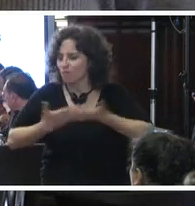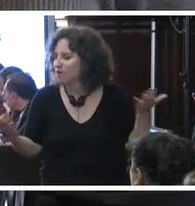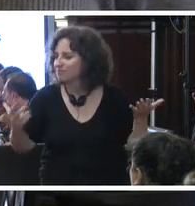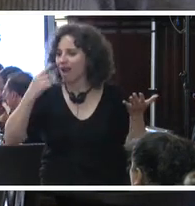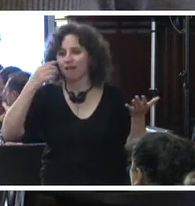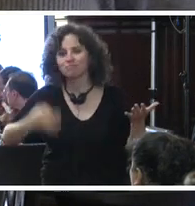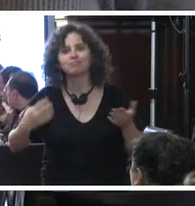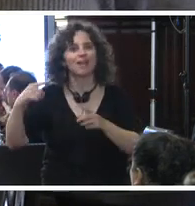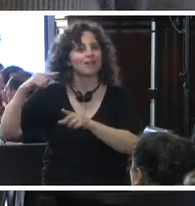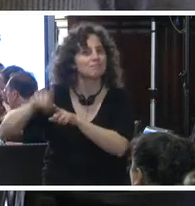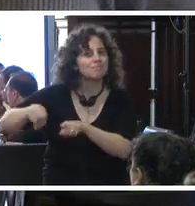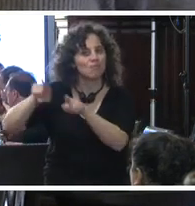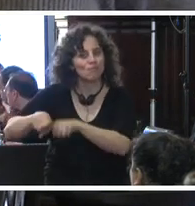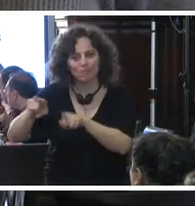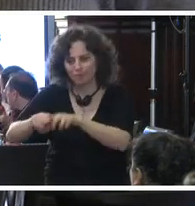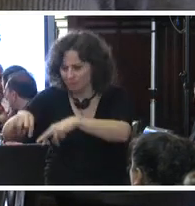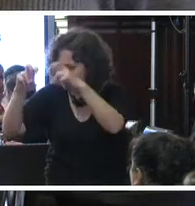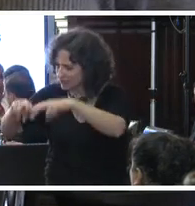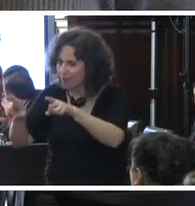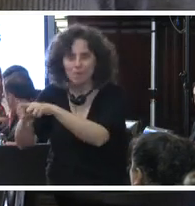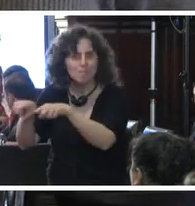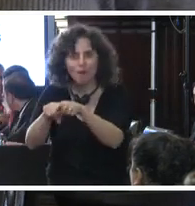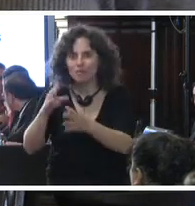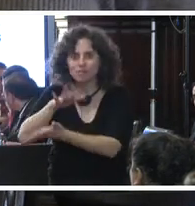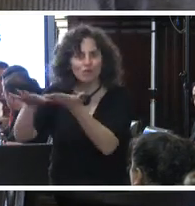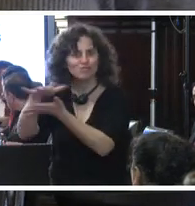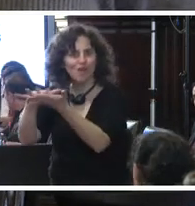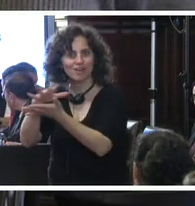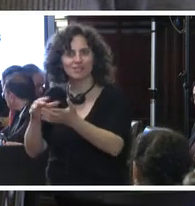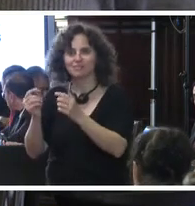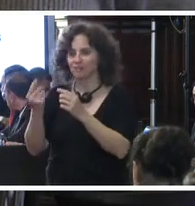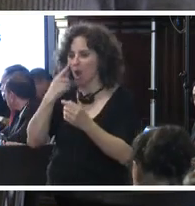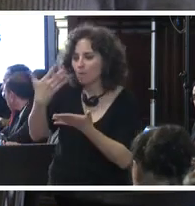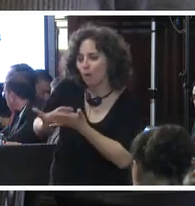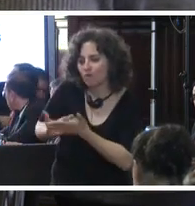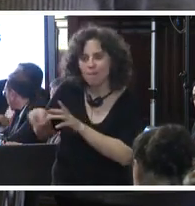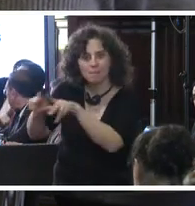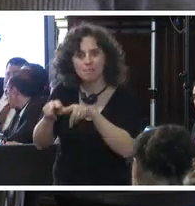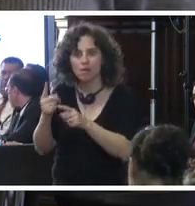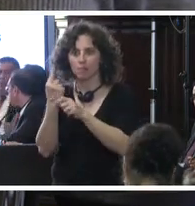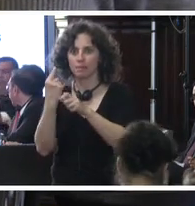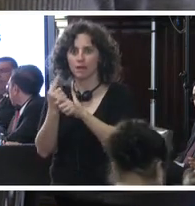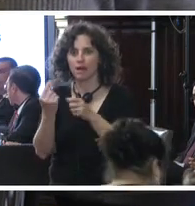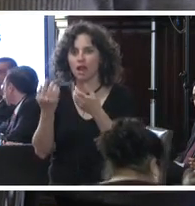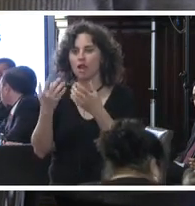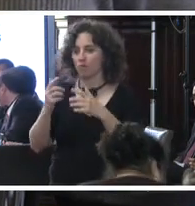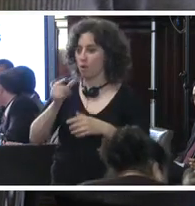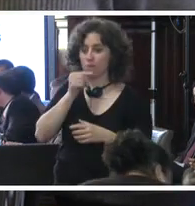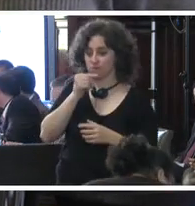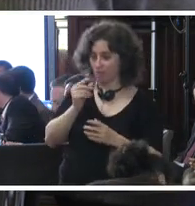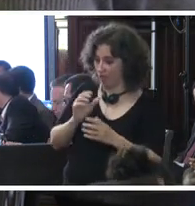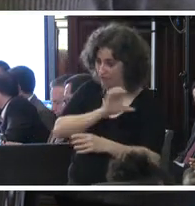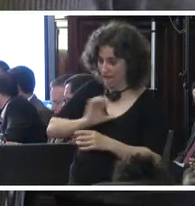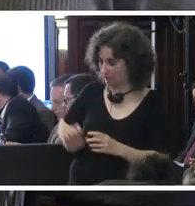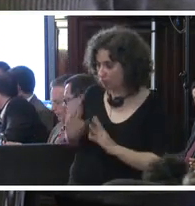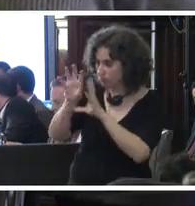de regularidad en los casos examinados. Comienza con detenciones arbitrarias por parte de las fuerzas de seguridad del Estado